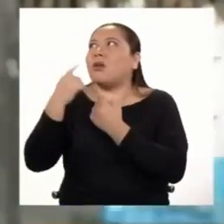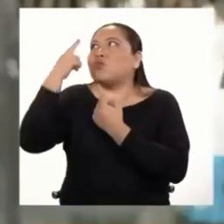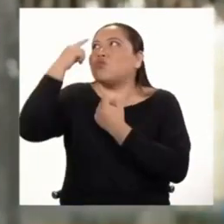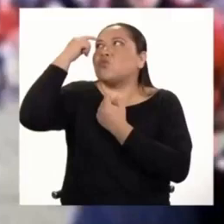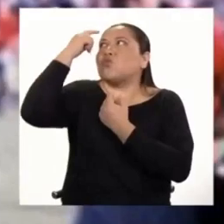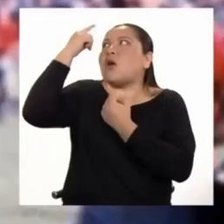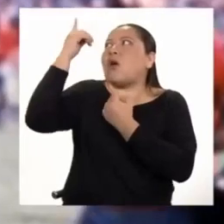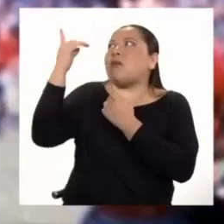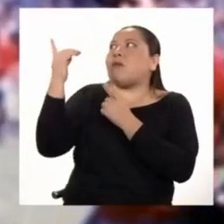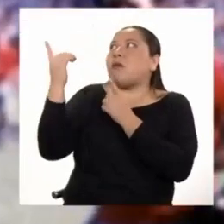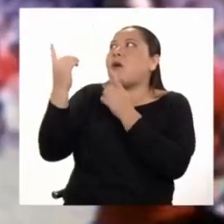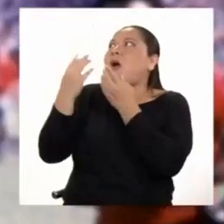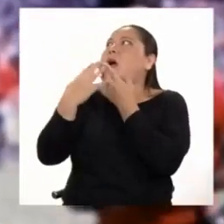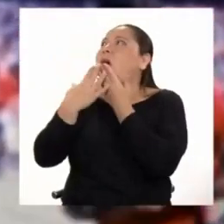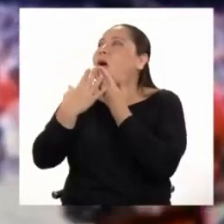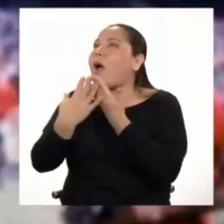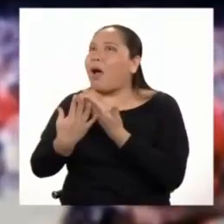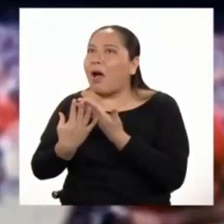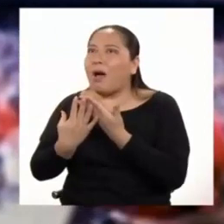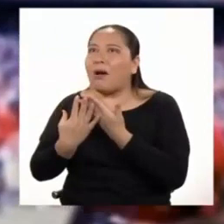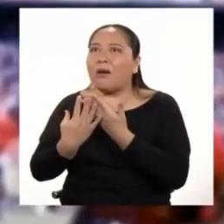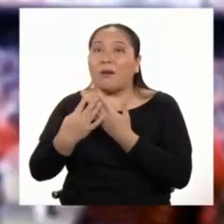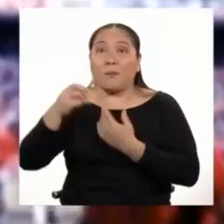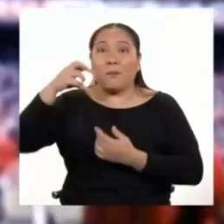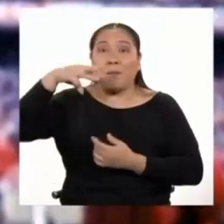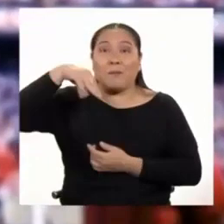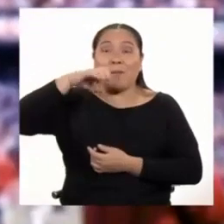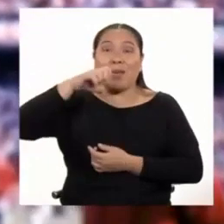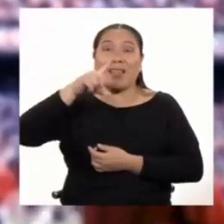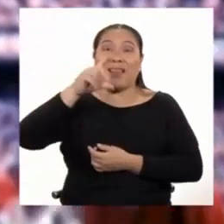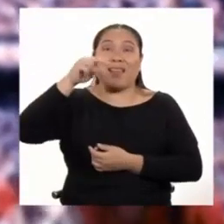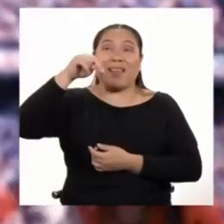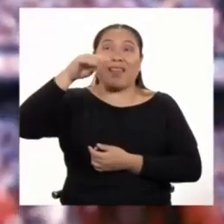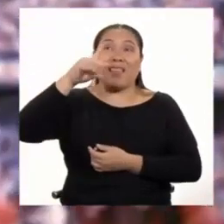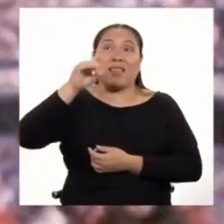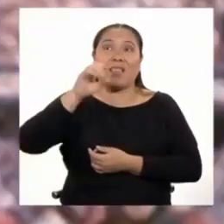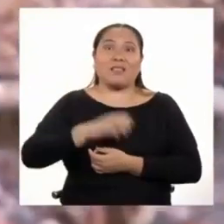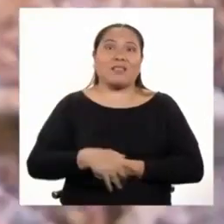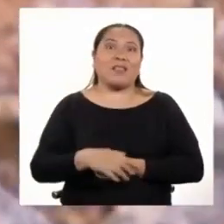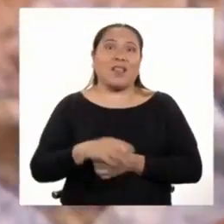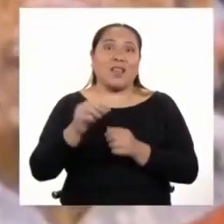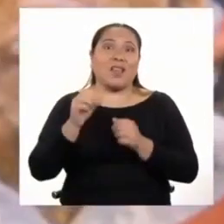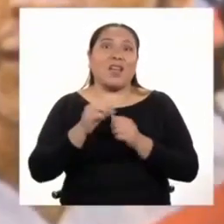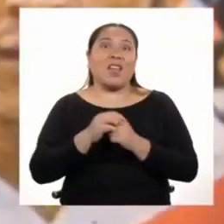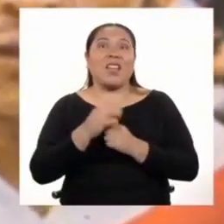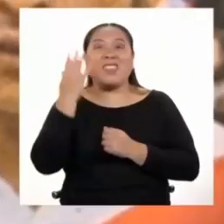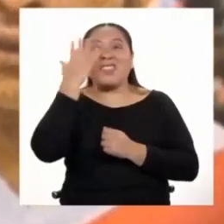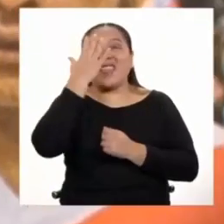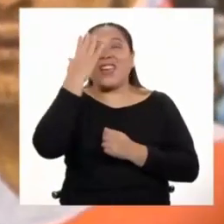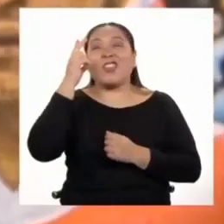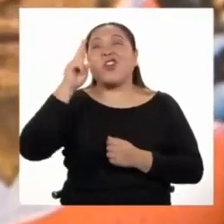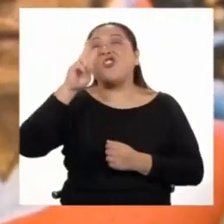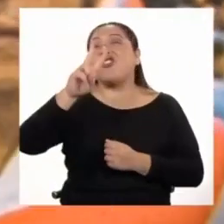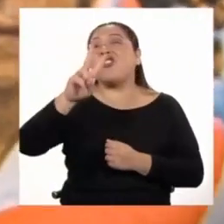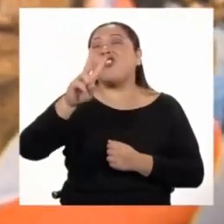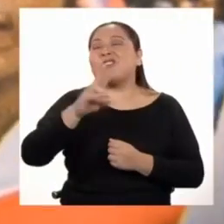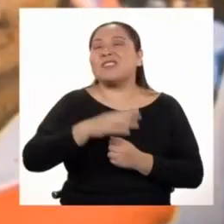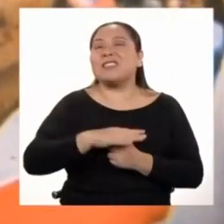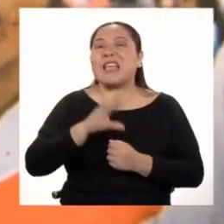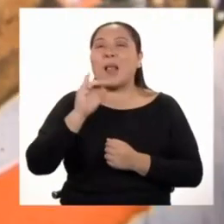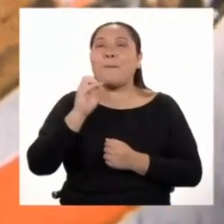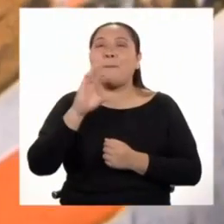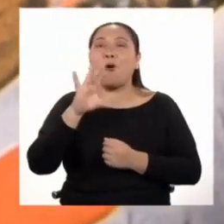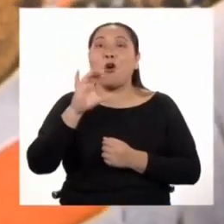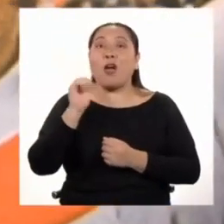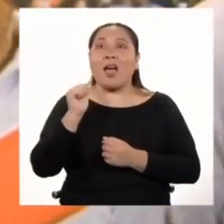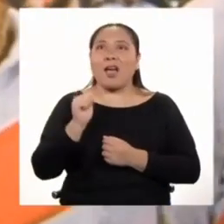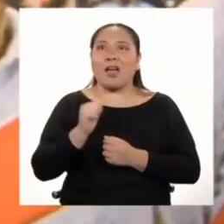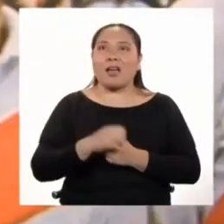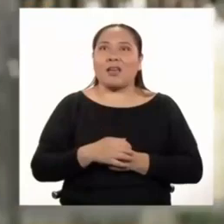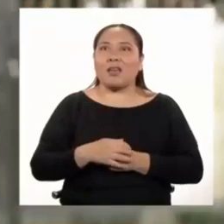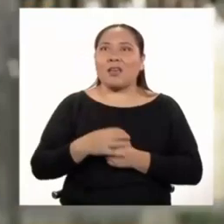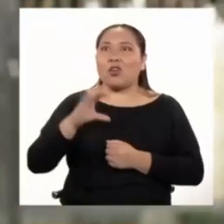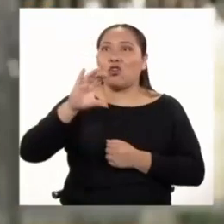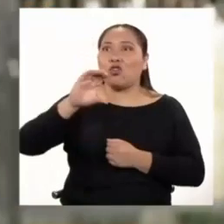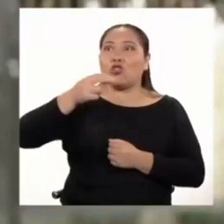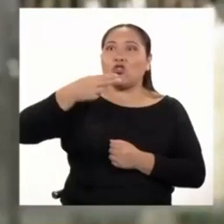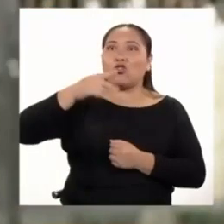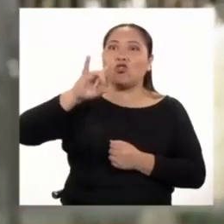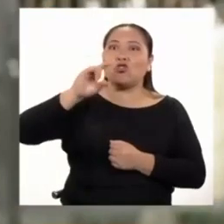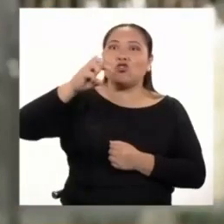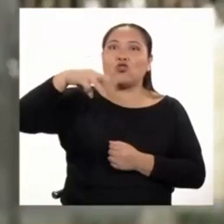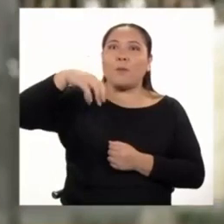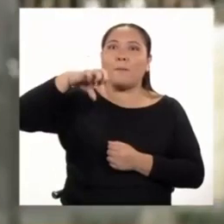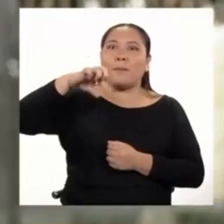¿no? Que Julio Meléndez era pues, el negro del 2 del Boca, ¿no? Y Chumpitaz era mi ídolo, pues, ¿no? Con Sartor,